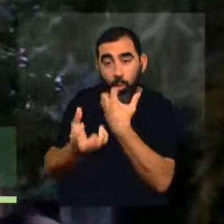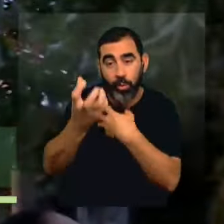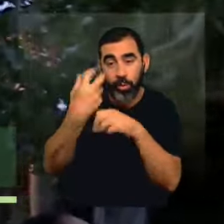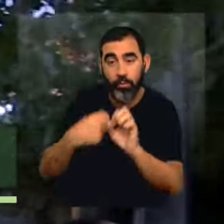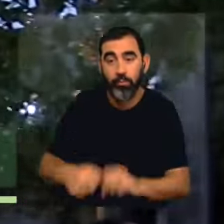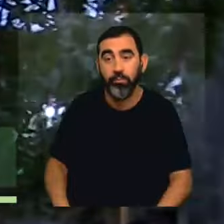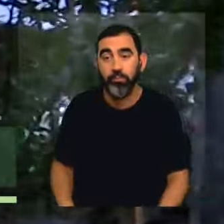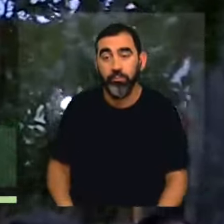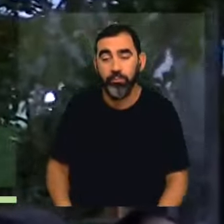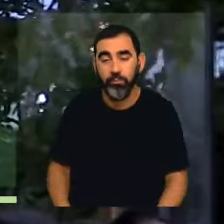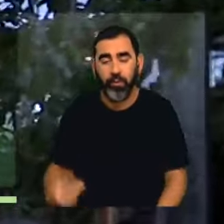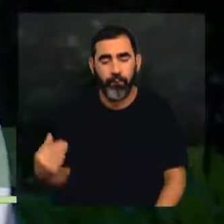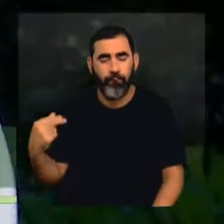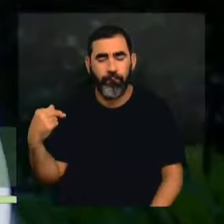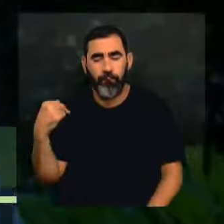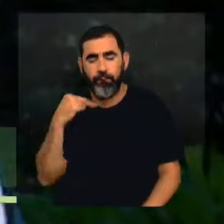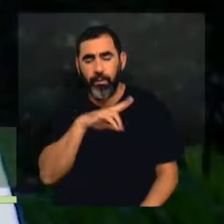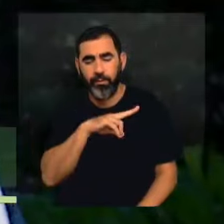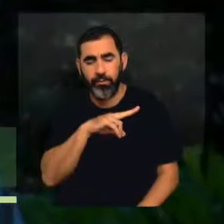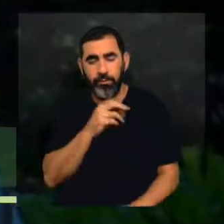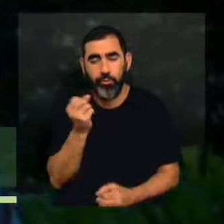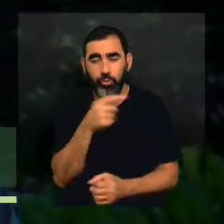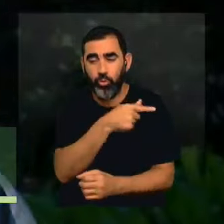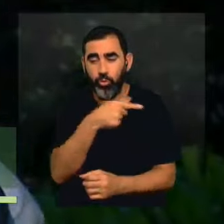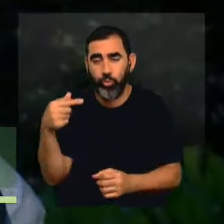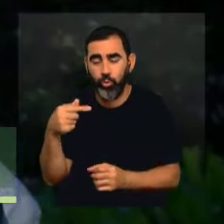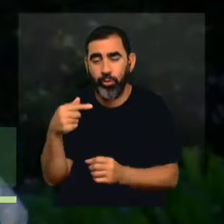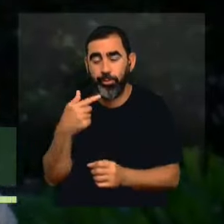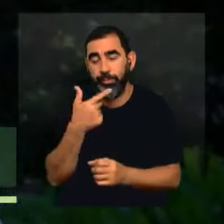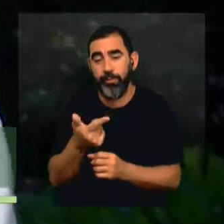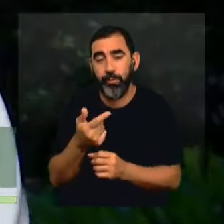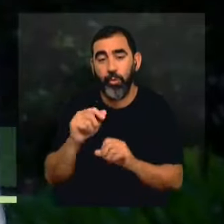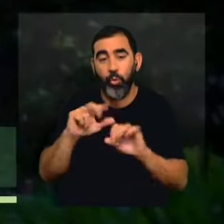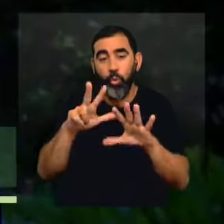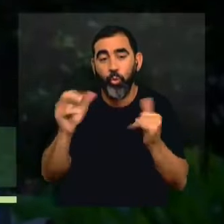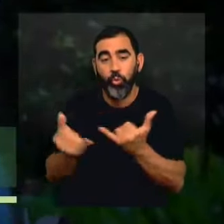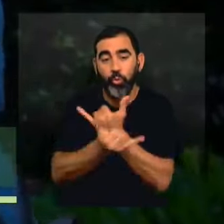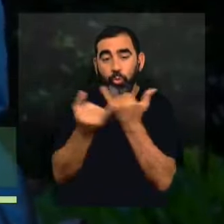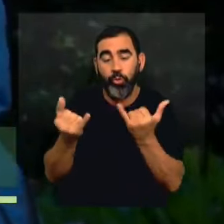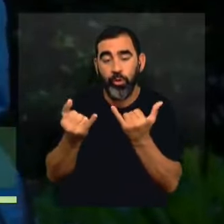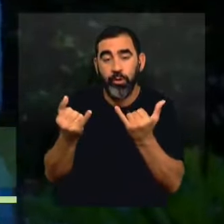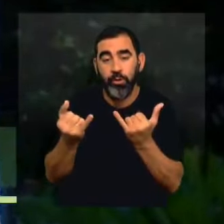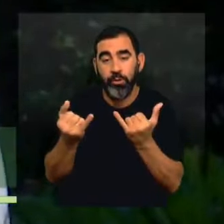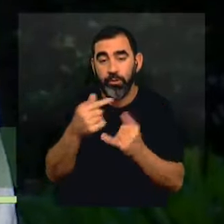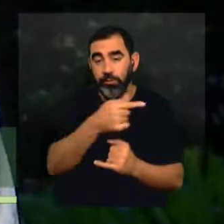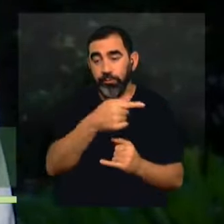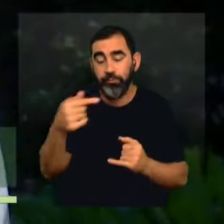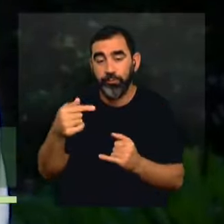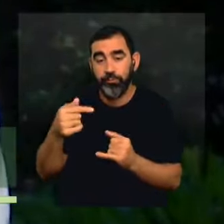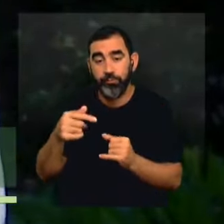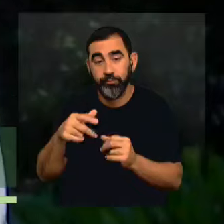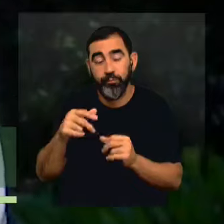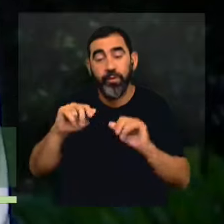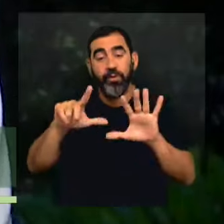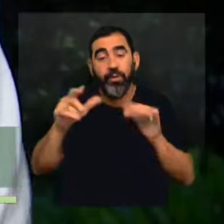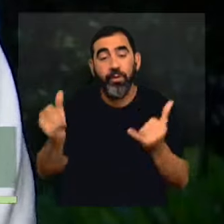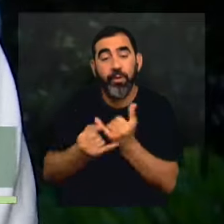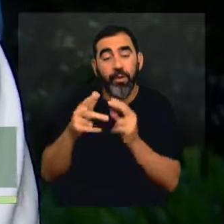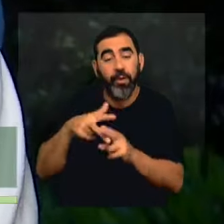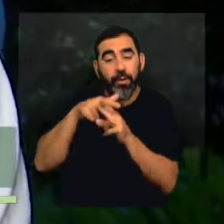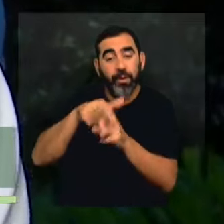a m Me parece muy hipócrita o sea toda la semana días fueron de acá de la semana de cri s días hubieron